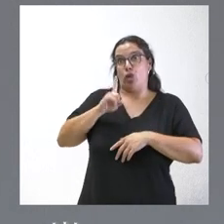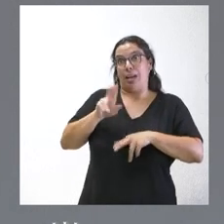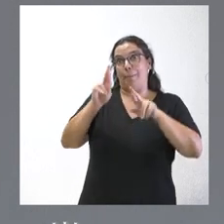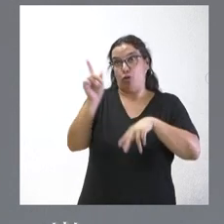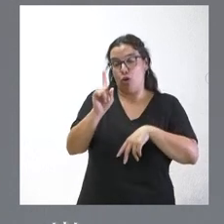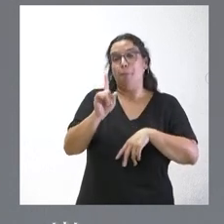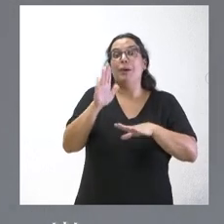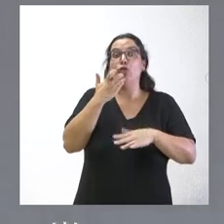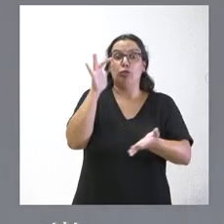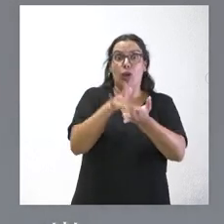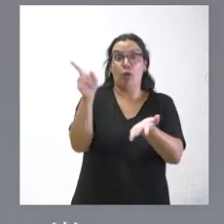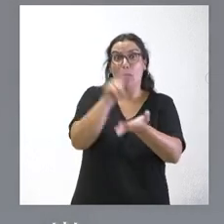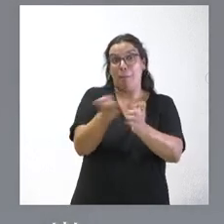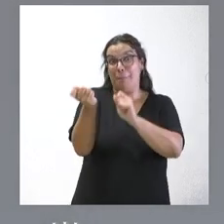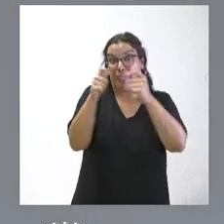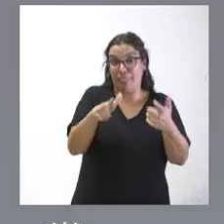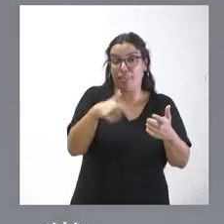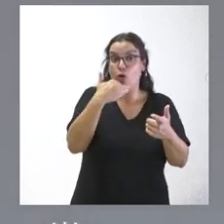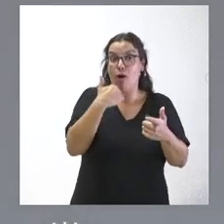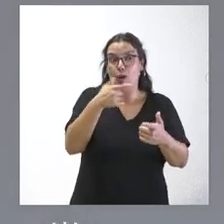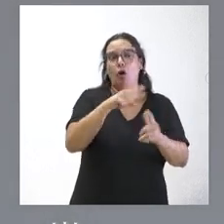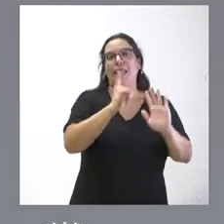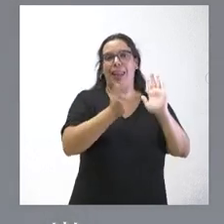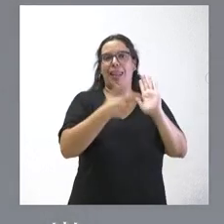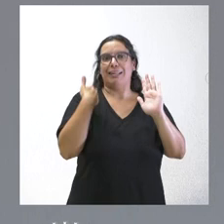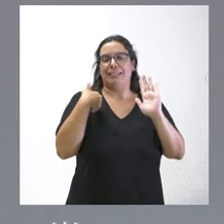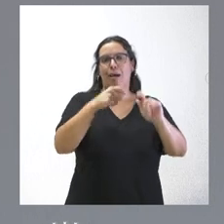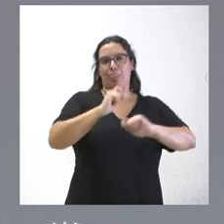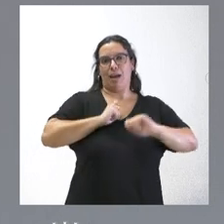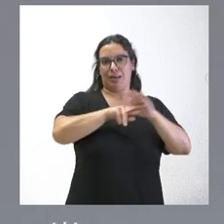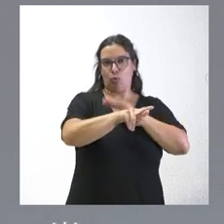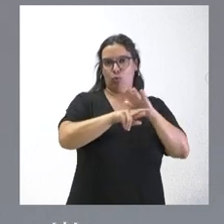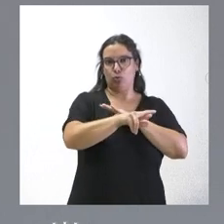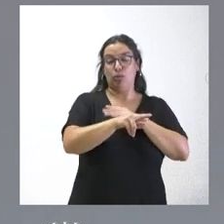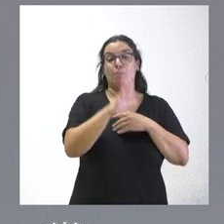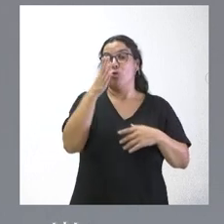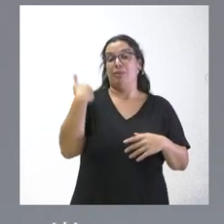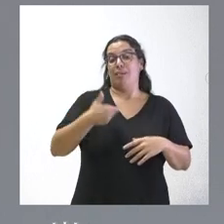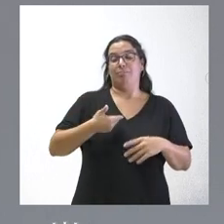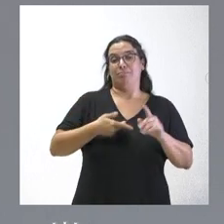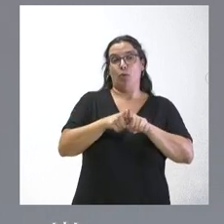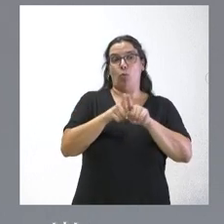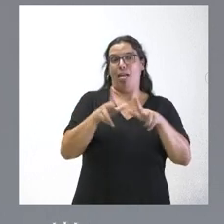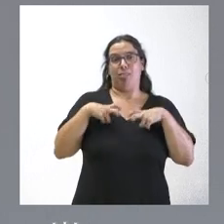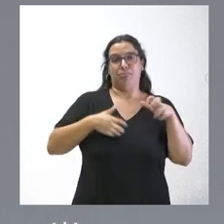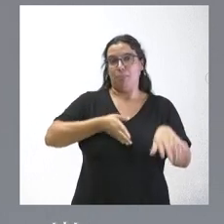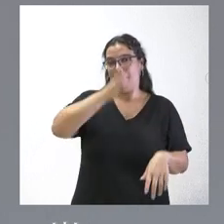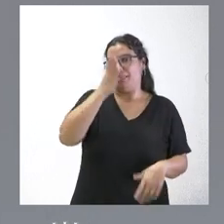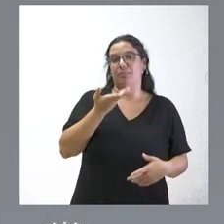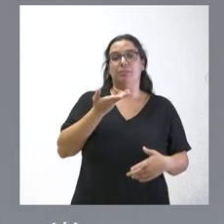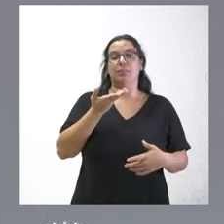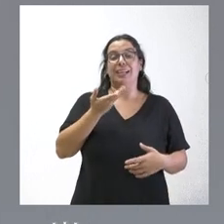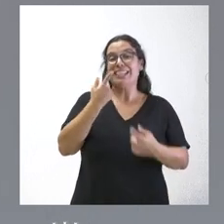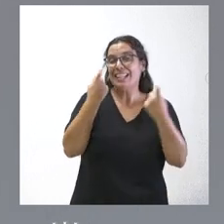situaciones entonces la propia pandemia lo que nos enseñó es que una de las actuaciones